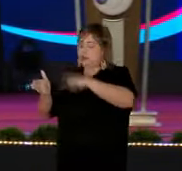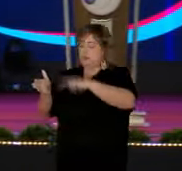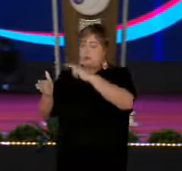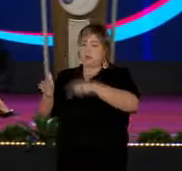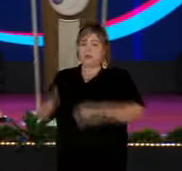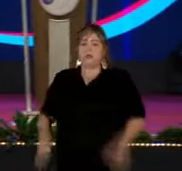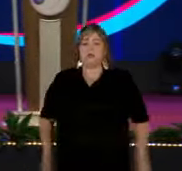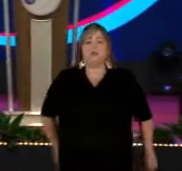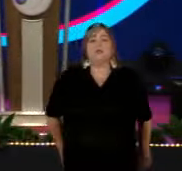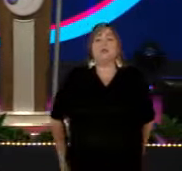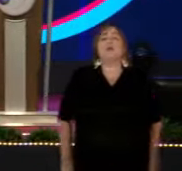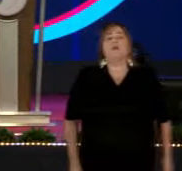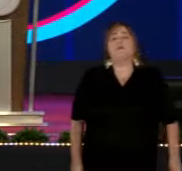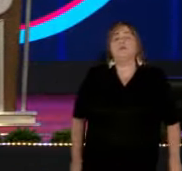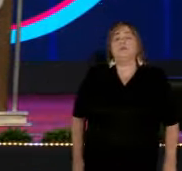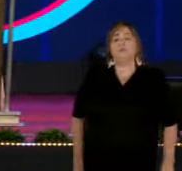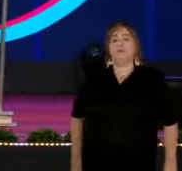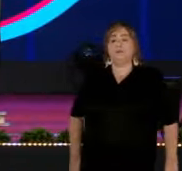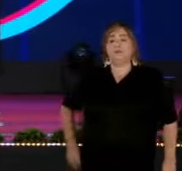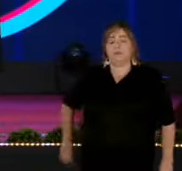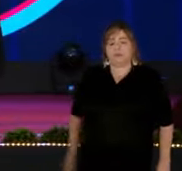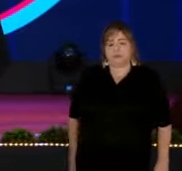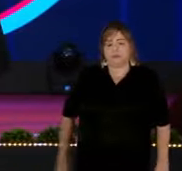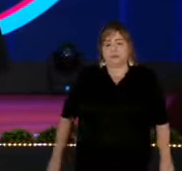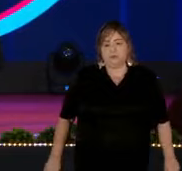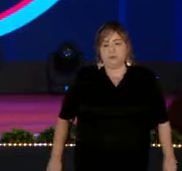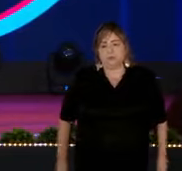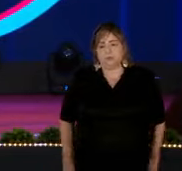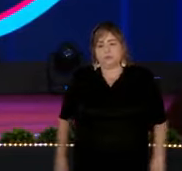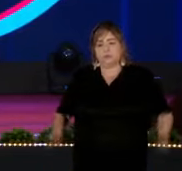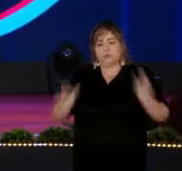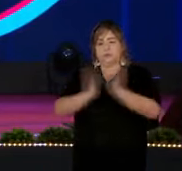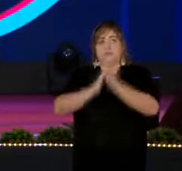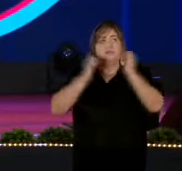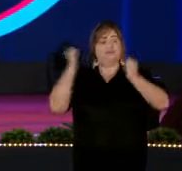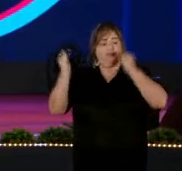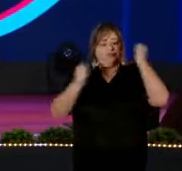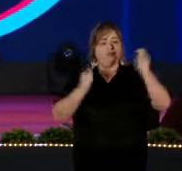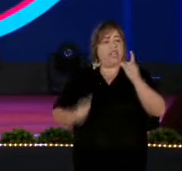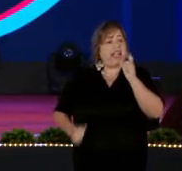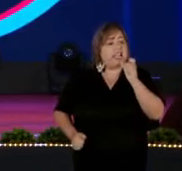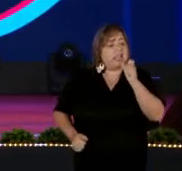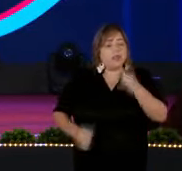Capítulo 6 de Efesios. Aleluya. ¿Cuántos están contentos?